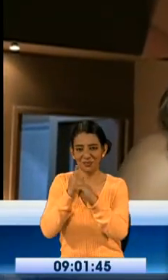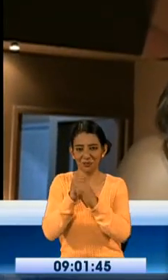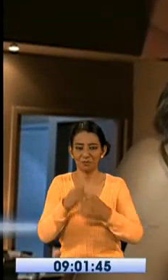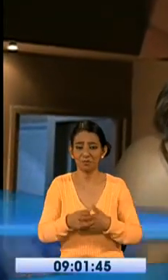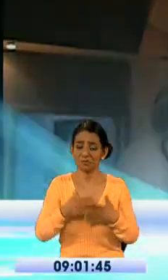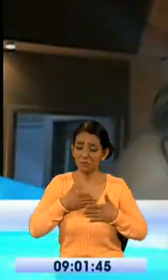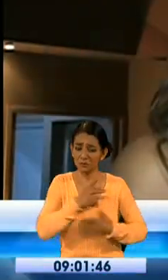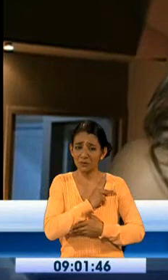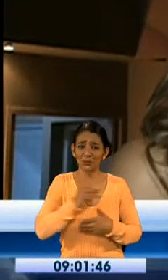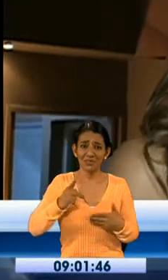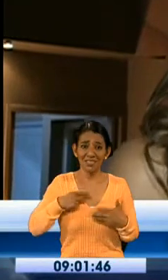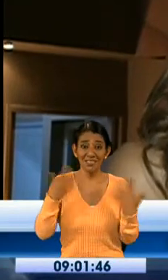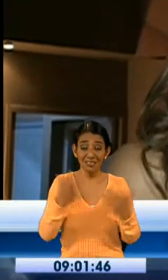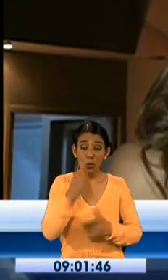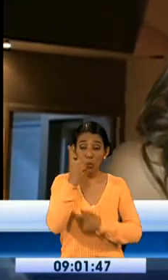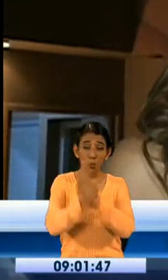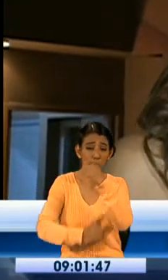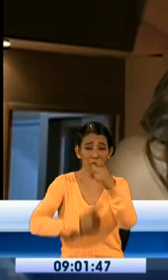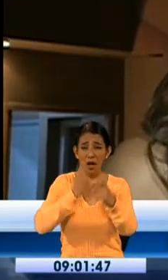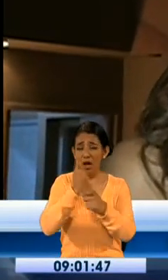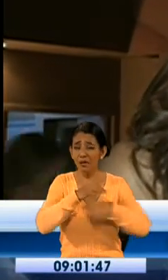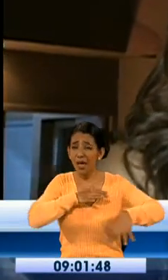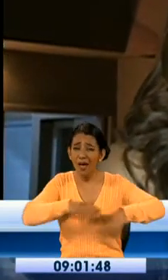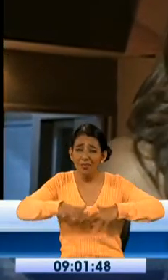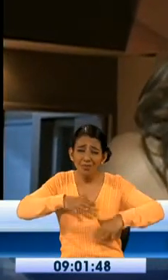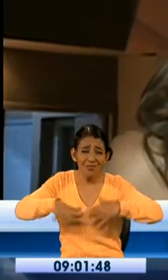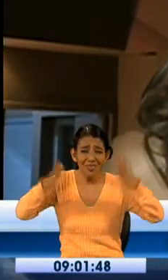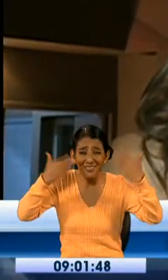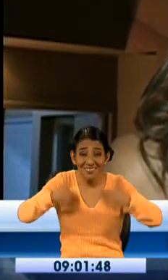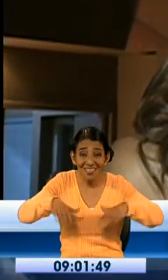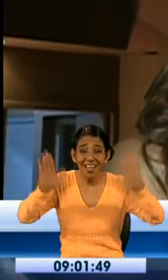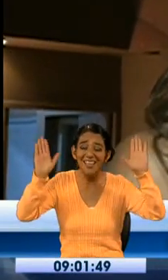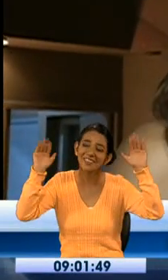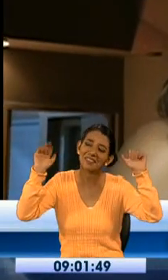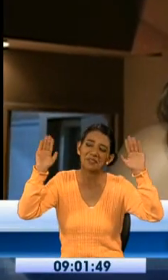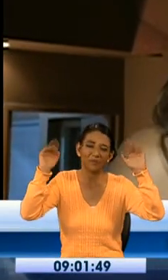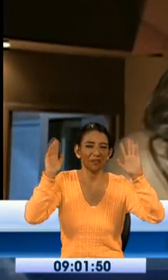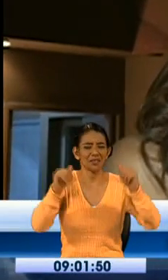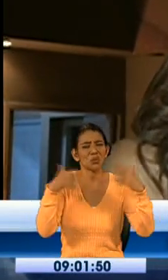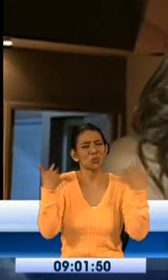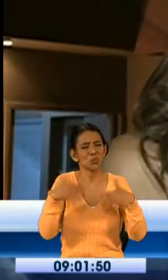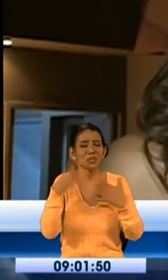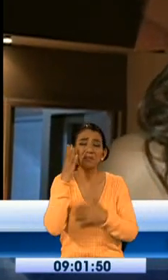personalmente de despedirme de un año que me ha dado tantas satisfacciones, tantas experiencias